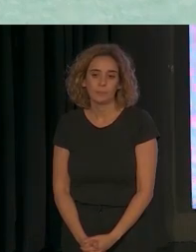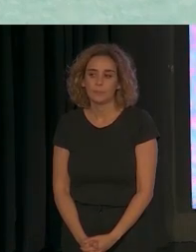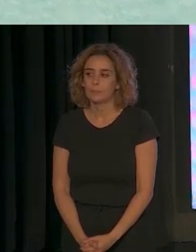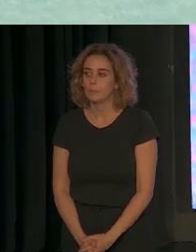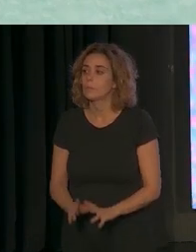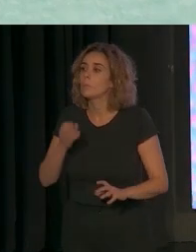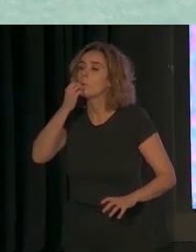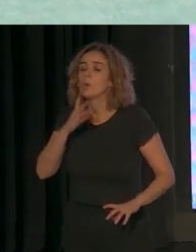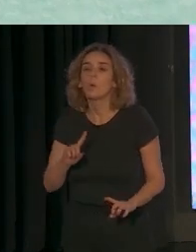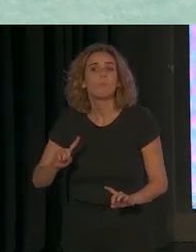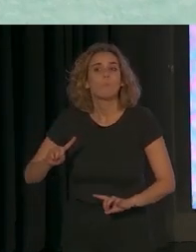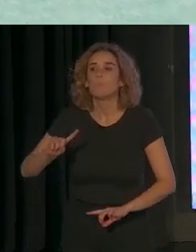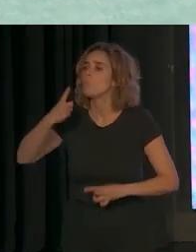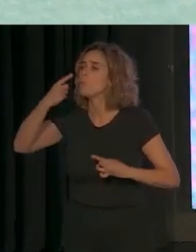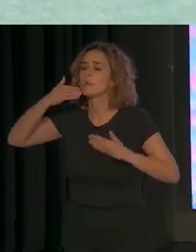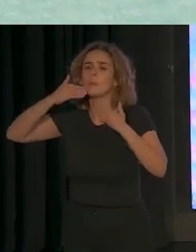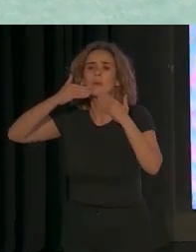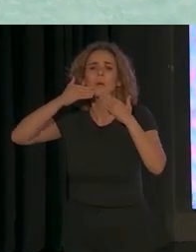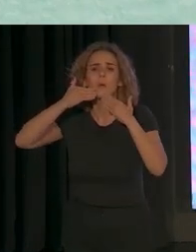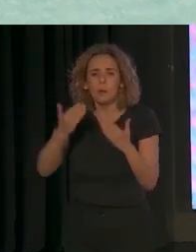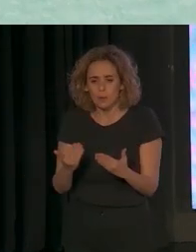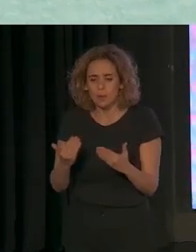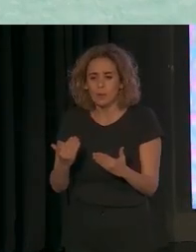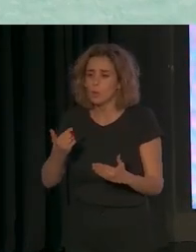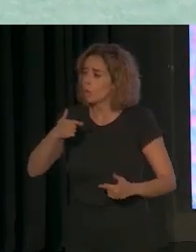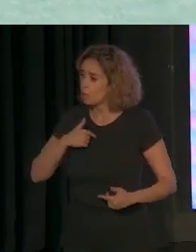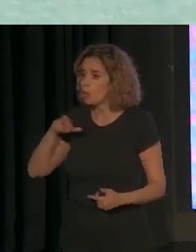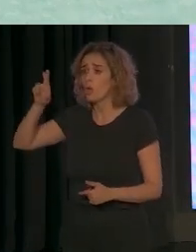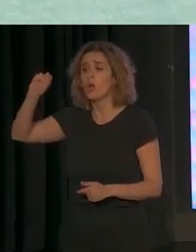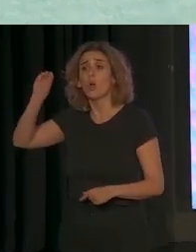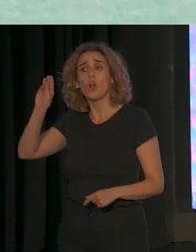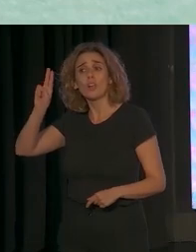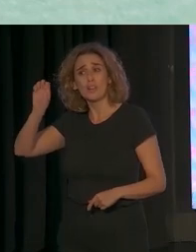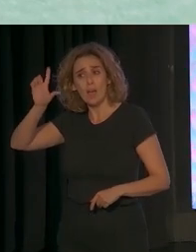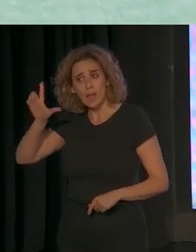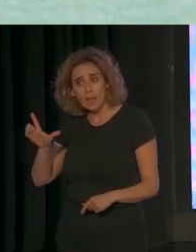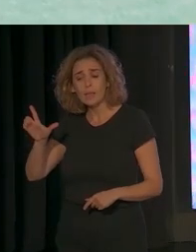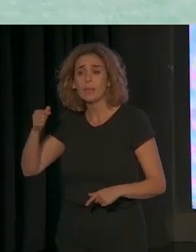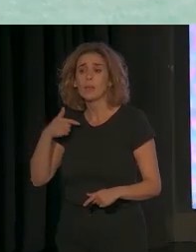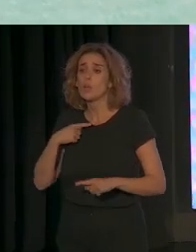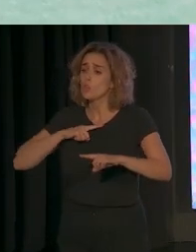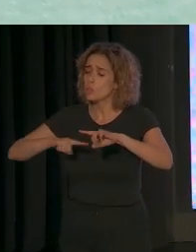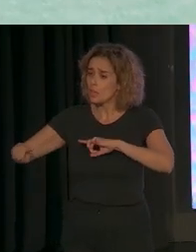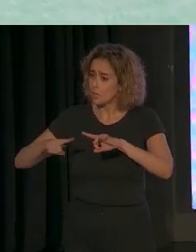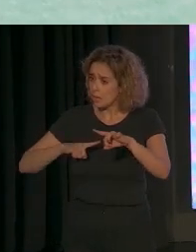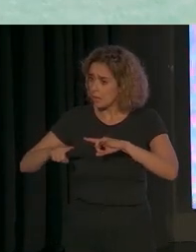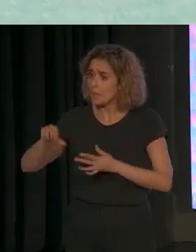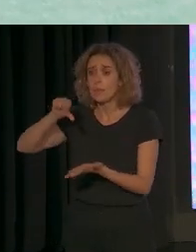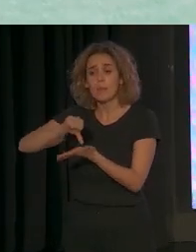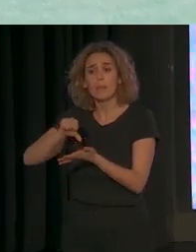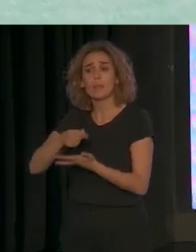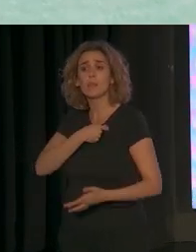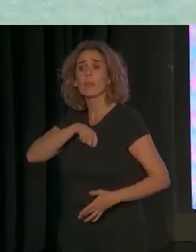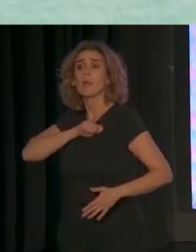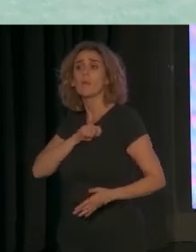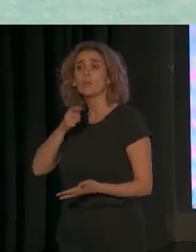Bueno lo primero Muchísimas gracias Y bueno pues yo soy Raquel Cárcamo y soy la directora del centro español